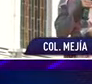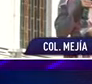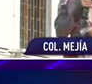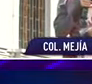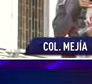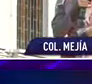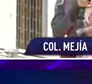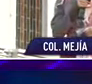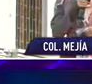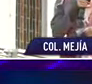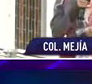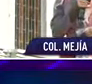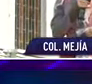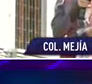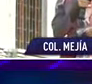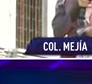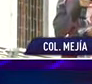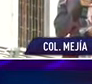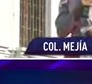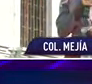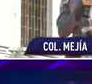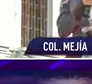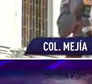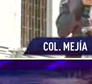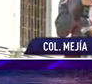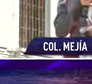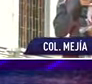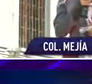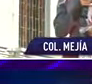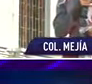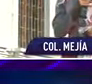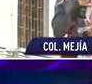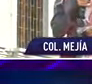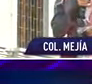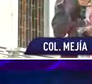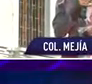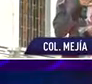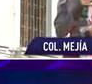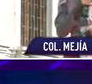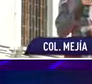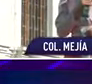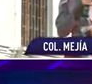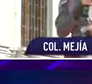elegantes piropos con respeto de esos que se sigan manteniendo